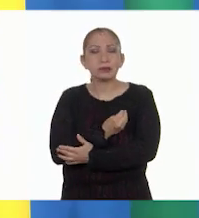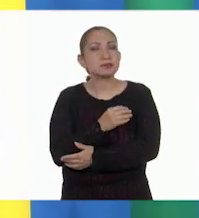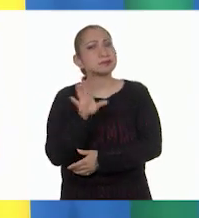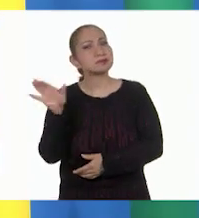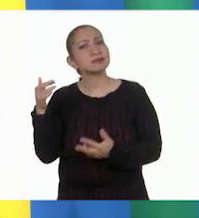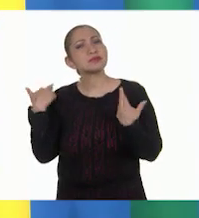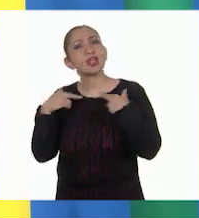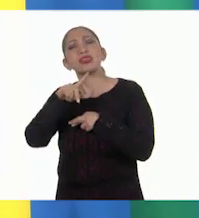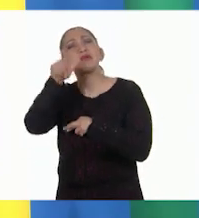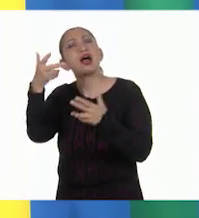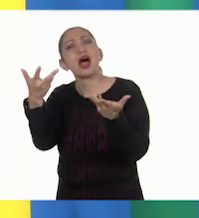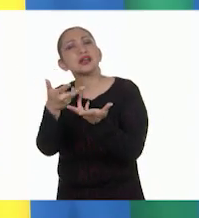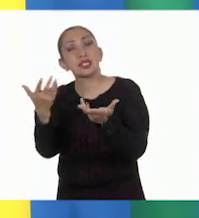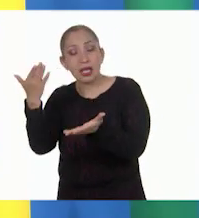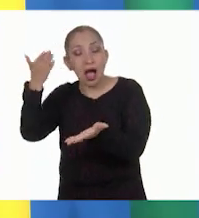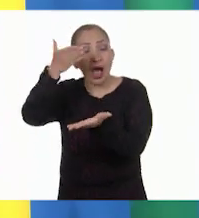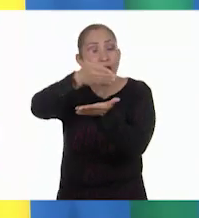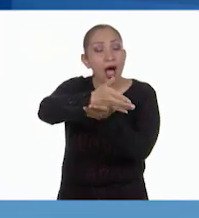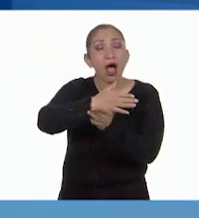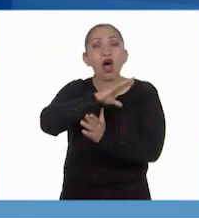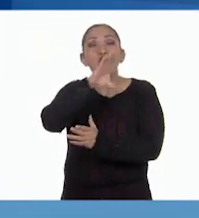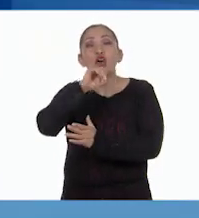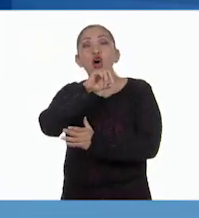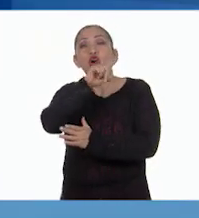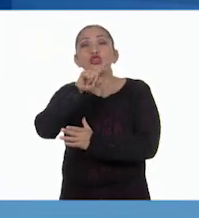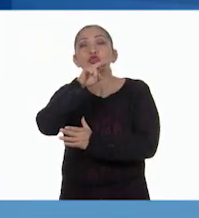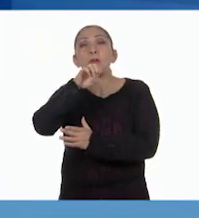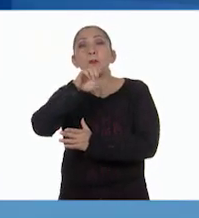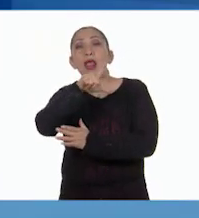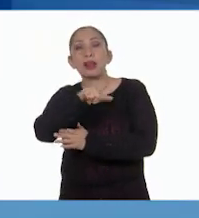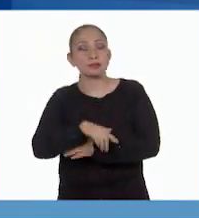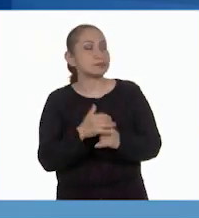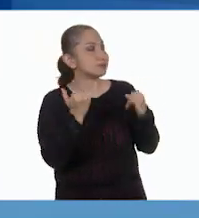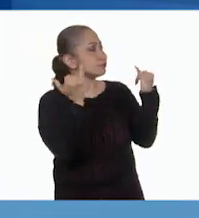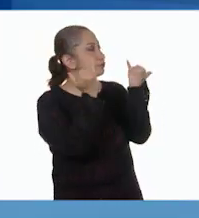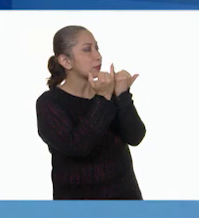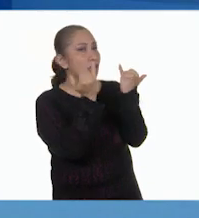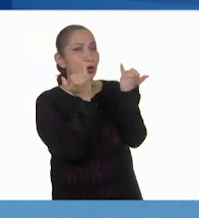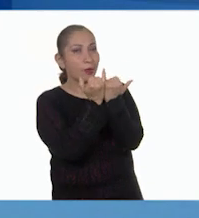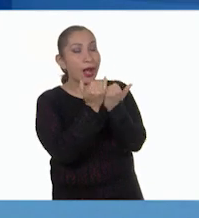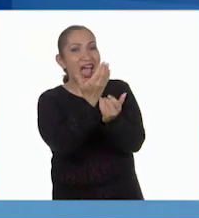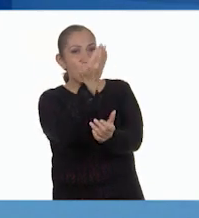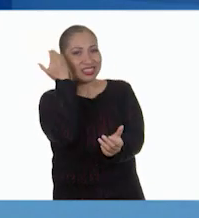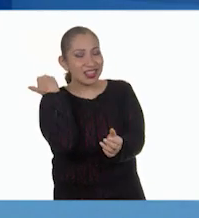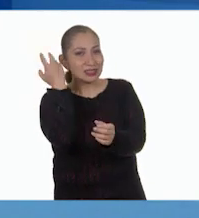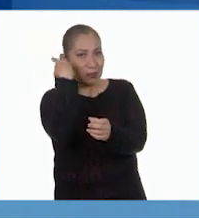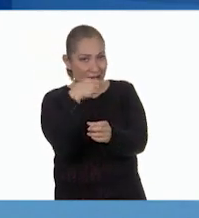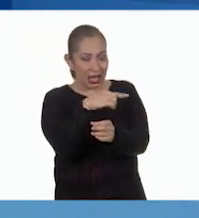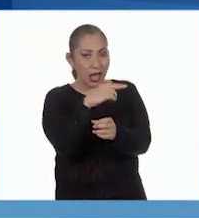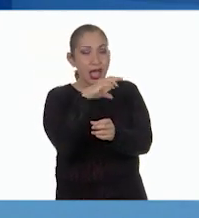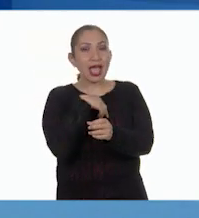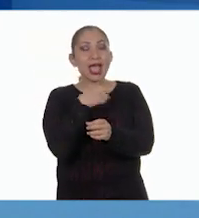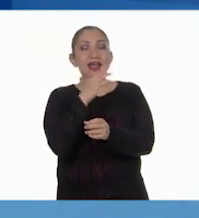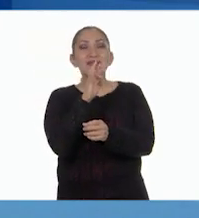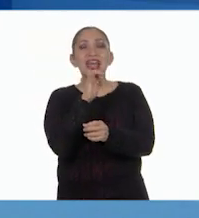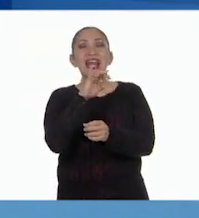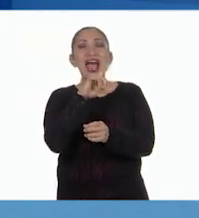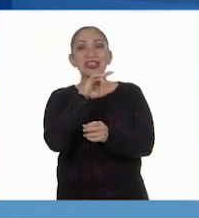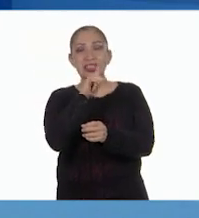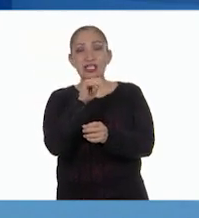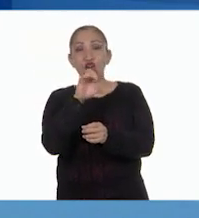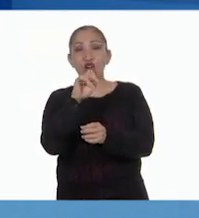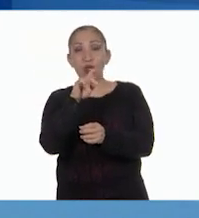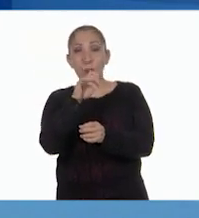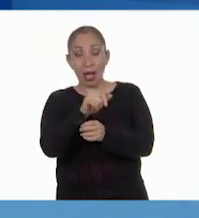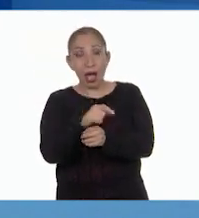maestra, ¿qué hicieron después de entrar en Cozumel? Igual que la expedición de Hernández de Córdoba, comenzaron a explorar la costa